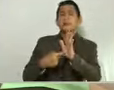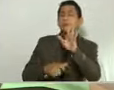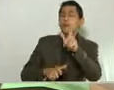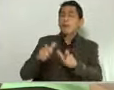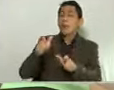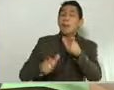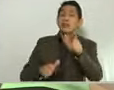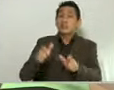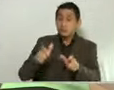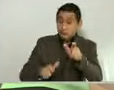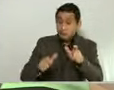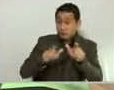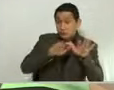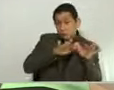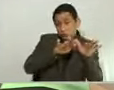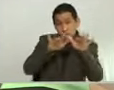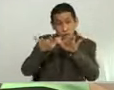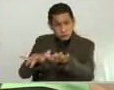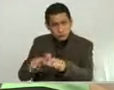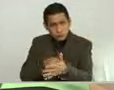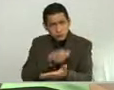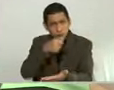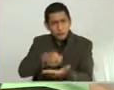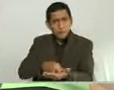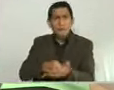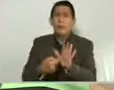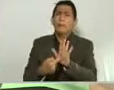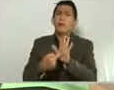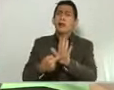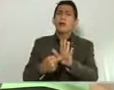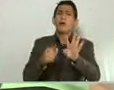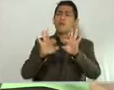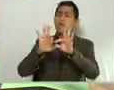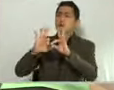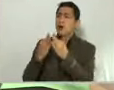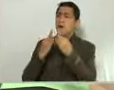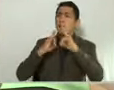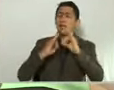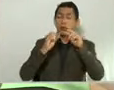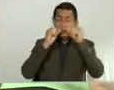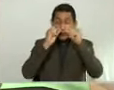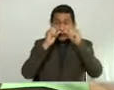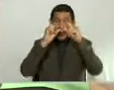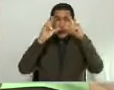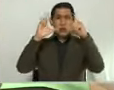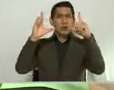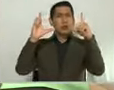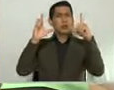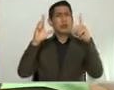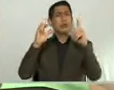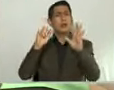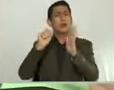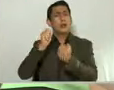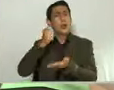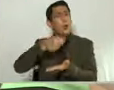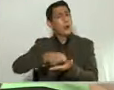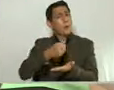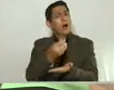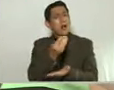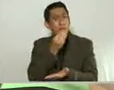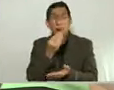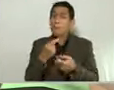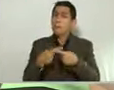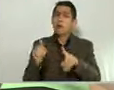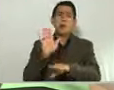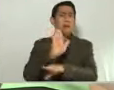que adaptarnos también a las circunstancias. La gente se levanta a comprar su comida y en la tarde baja muchísimo ya la cantidad